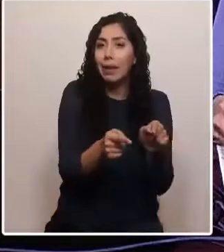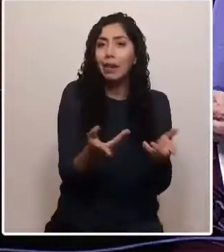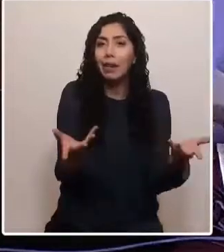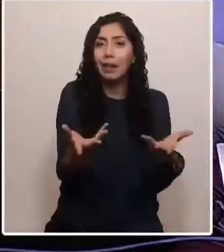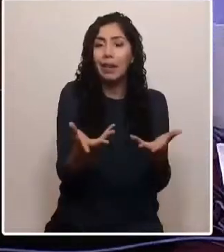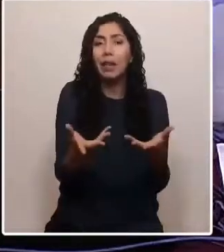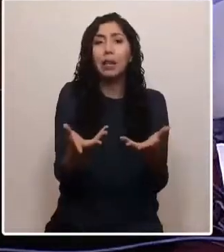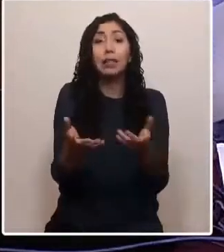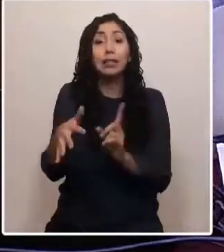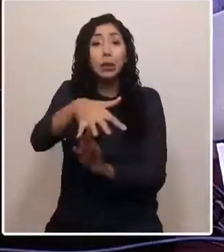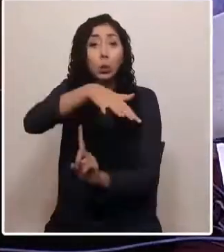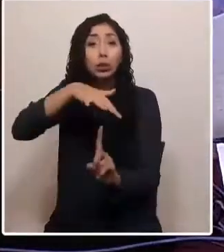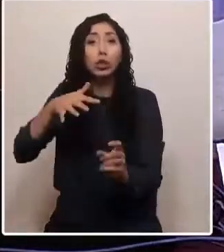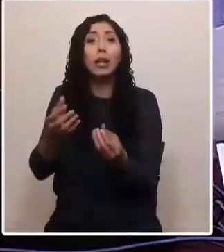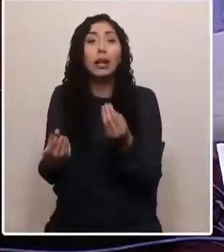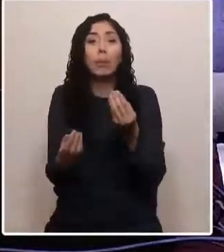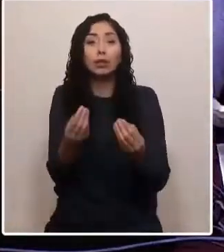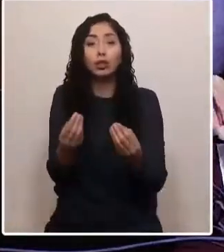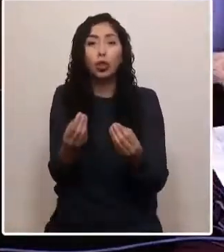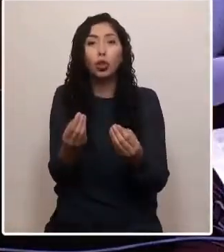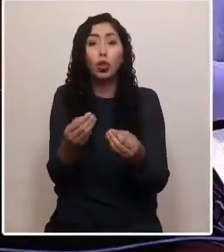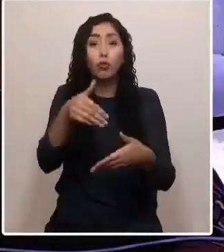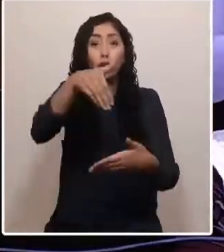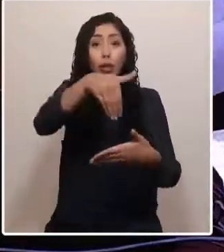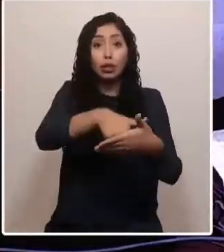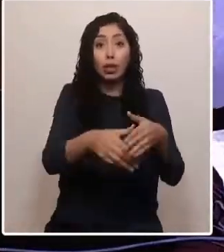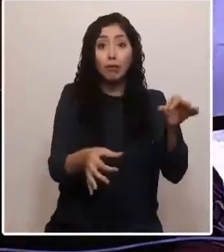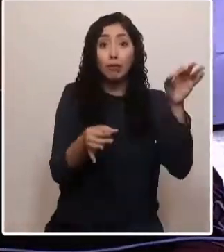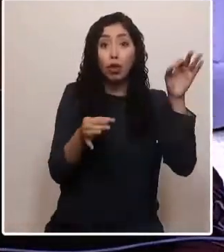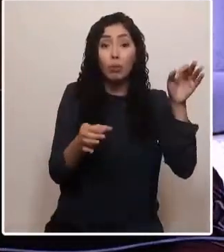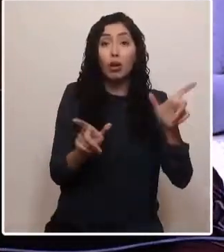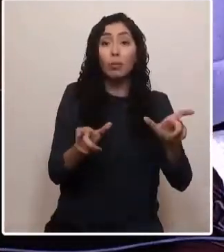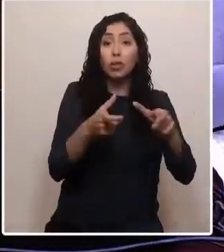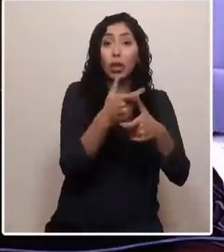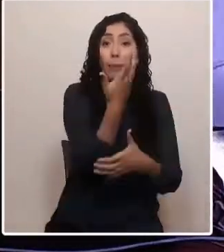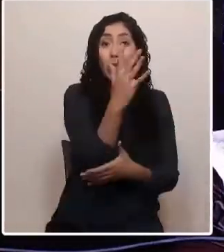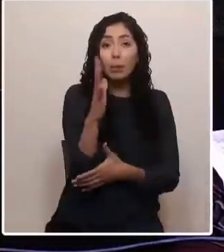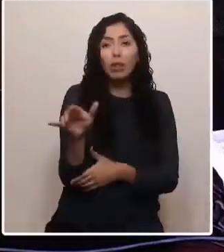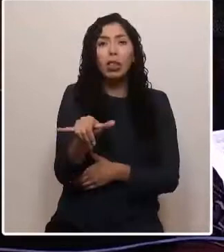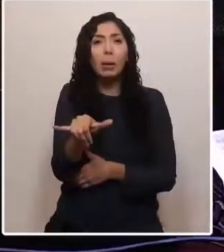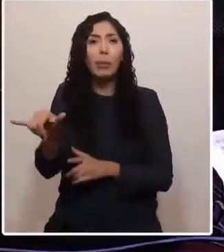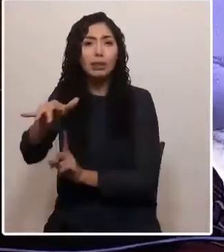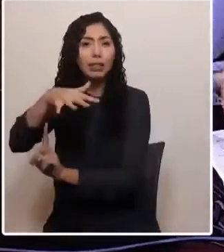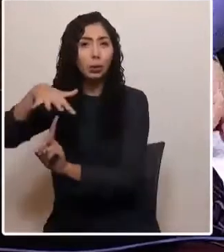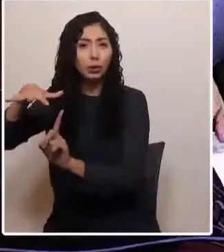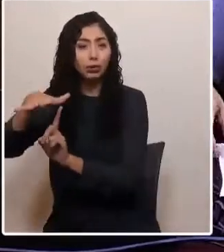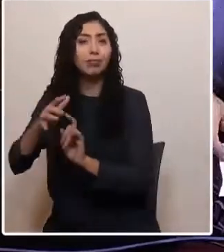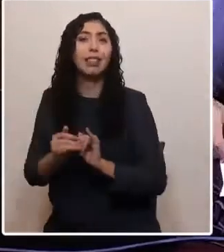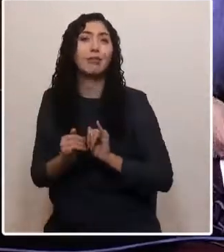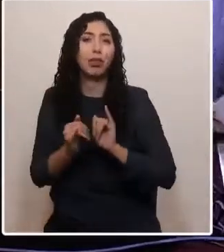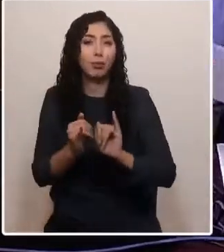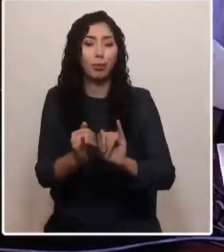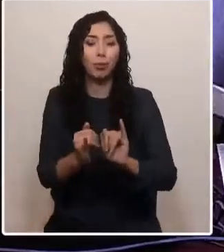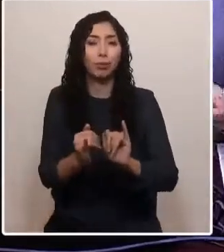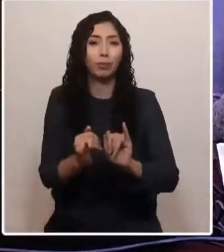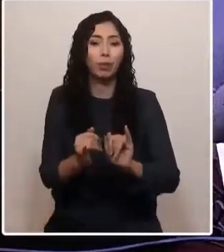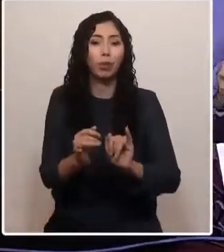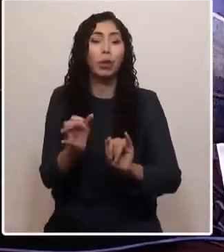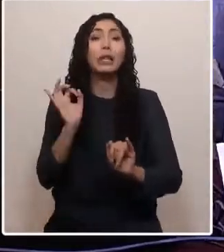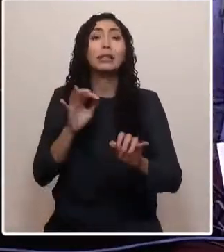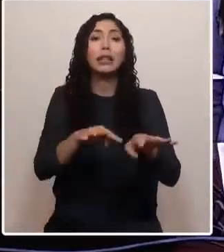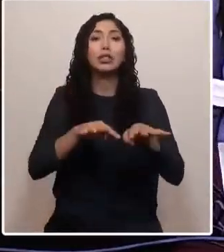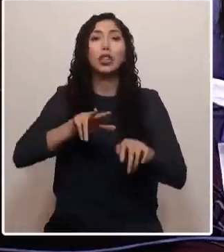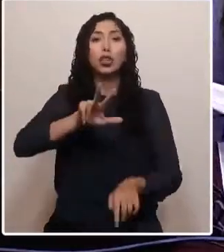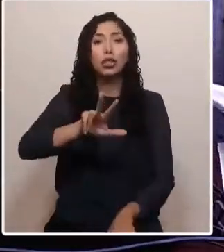incidentes ocurridos después de la votación del informe de la Comisión sobre Medio Ambiente, posterior a la sesión número 87 del Pleno de